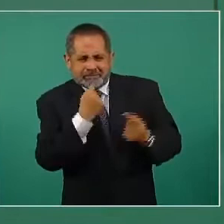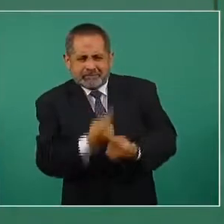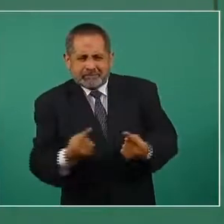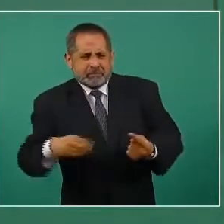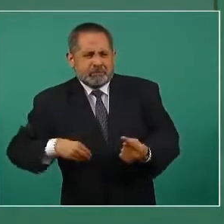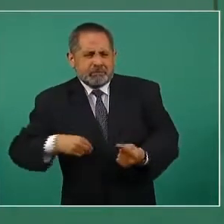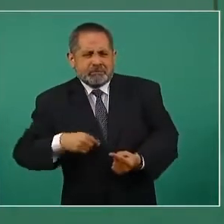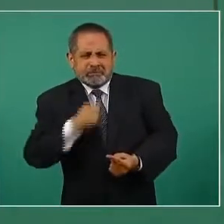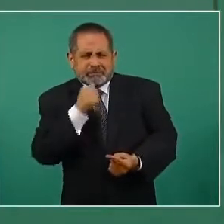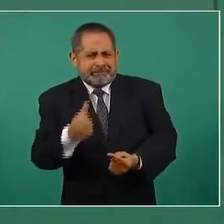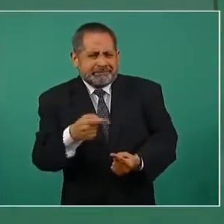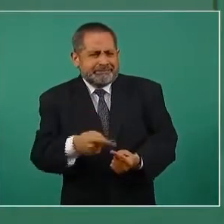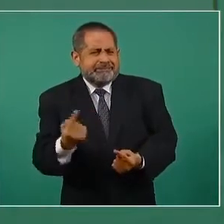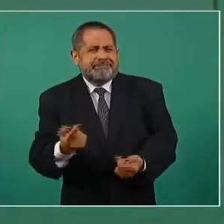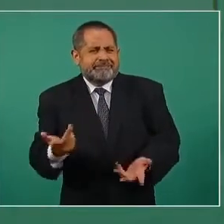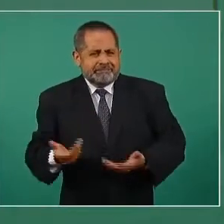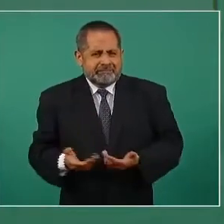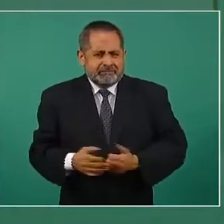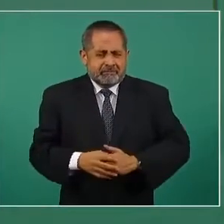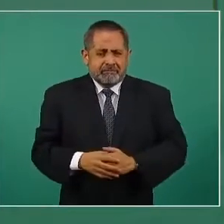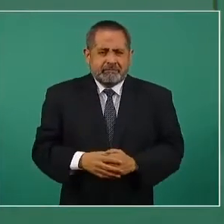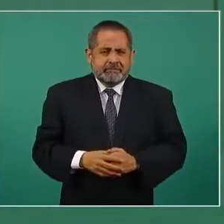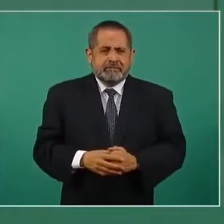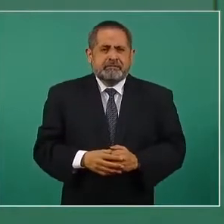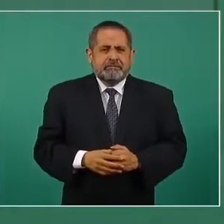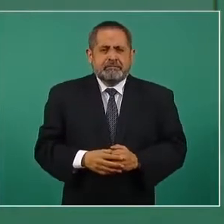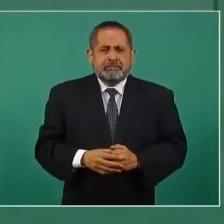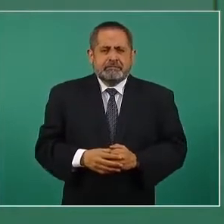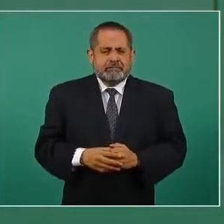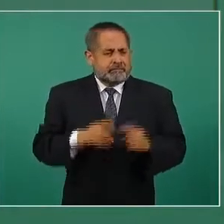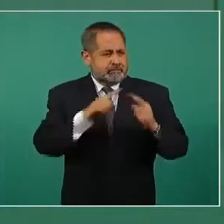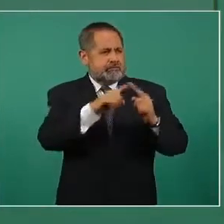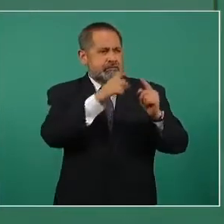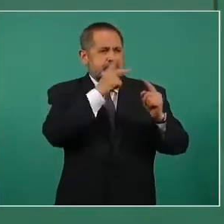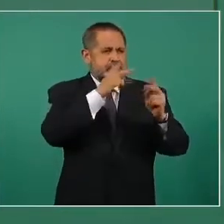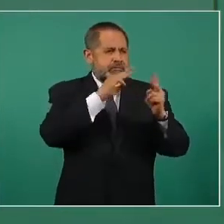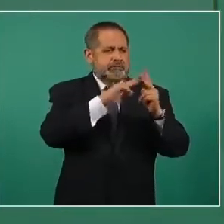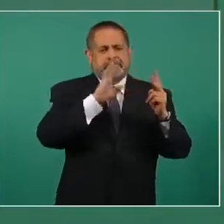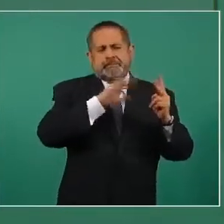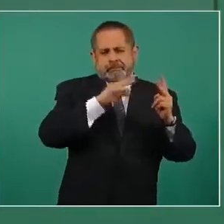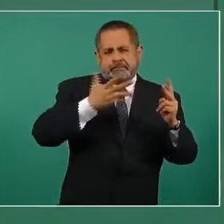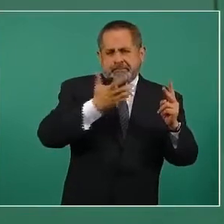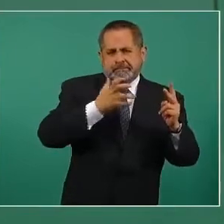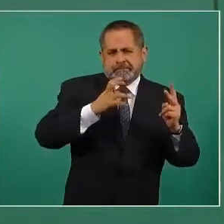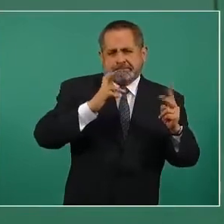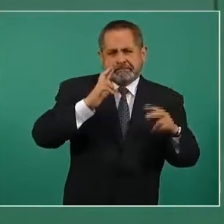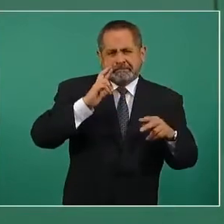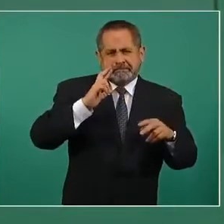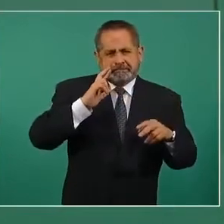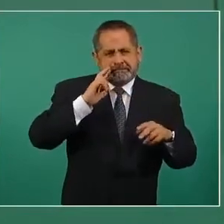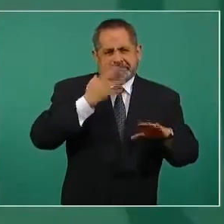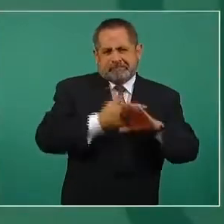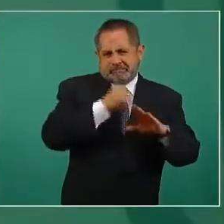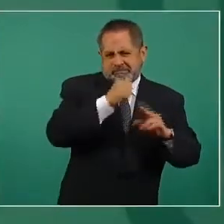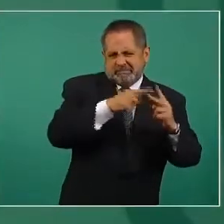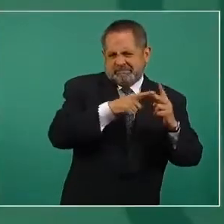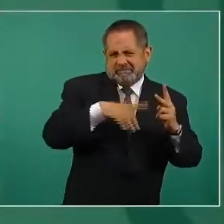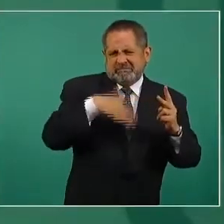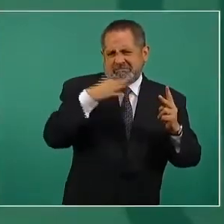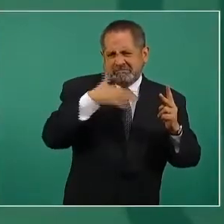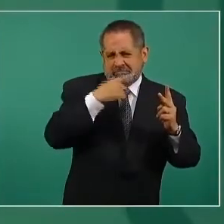niños de lo que hicieron sus padres.